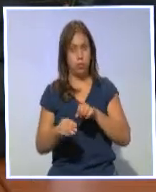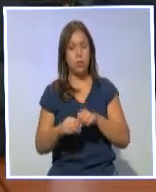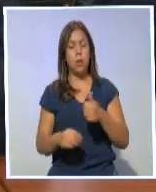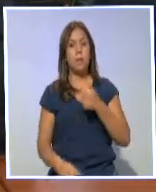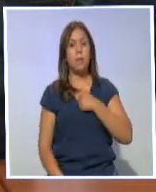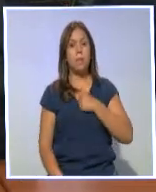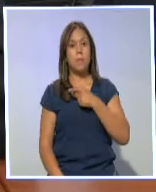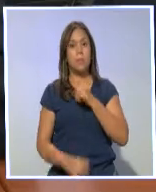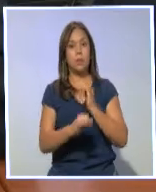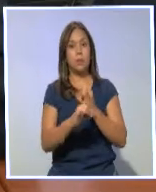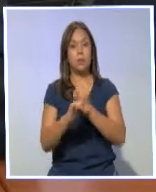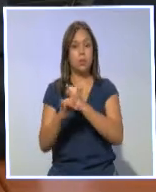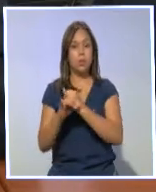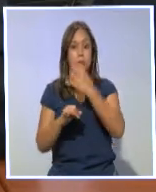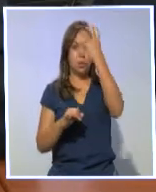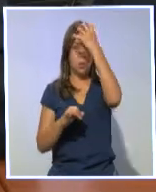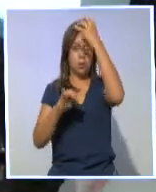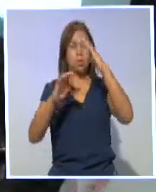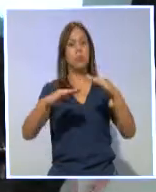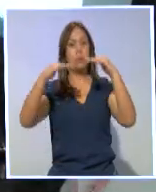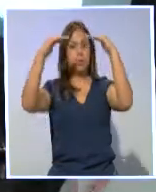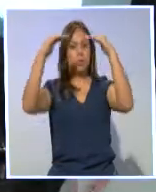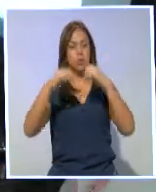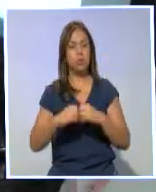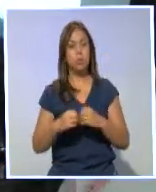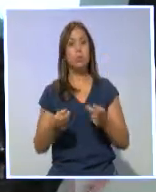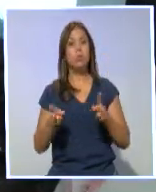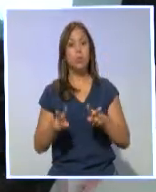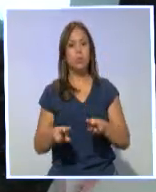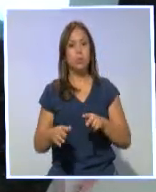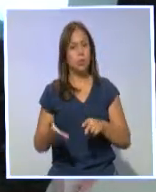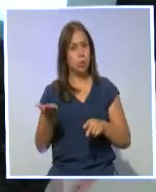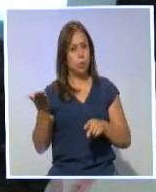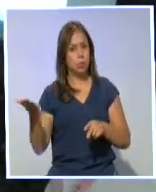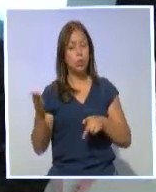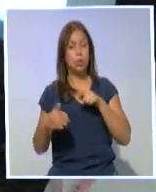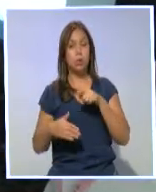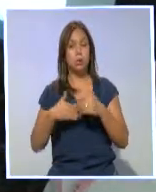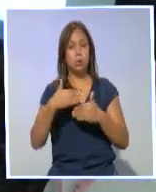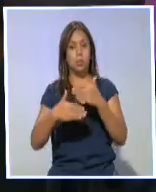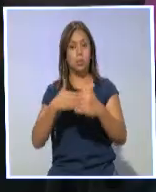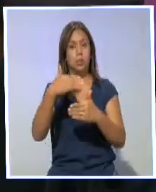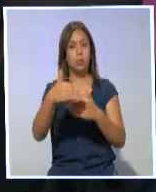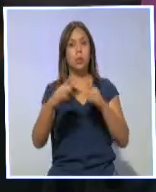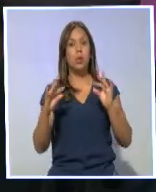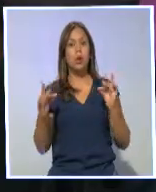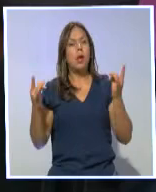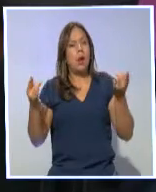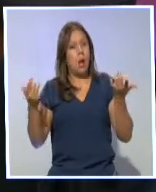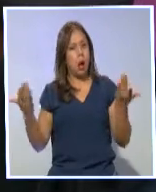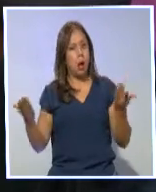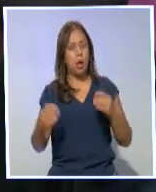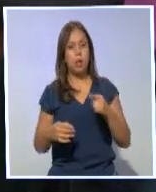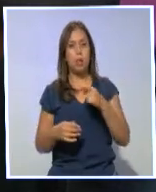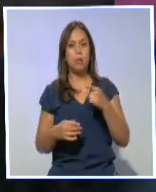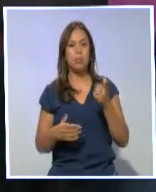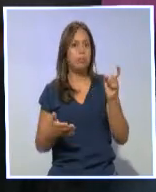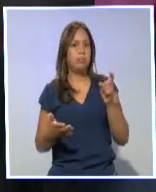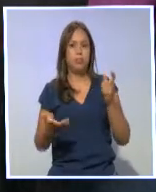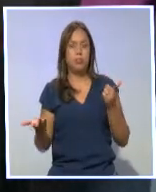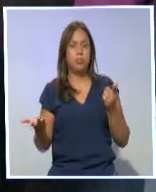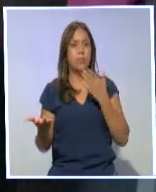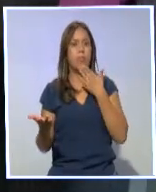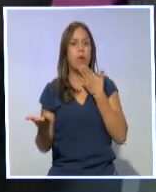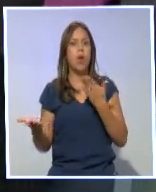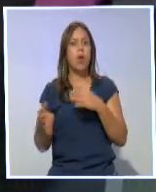propias instituciones de educación superior. Además, Servino argumentó que este proceso de aseguramiento de la calidad no debe ser valorado únicamente